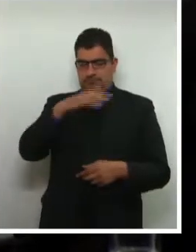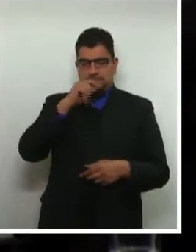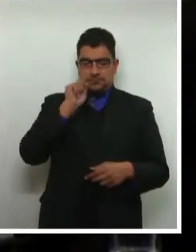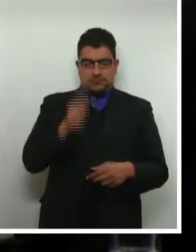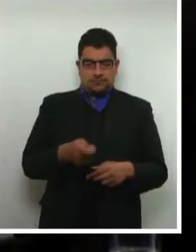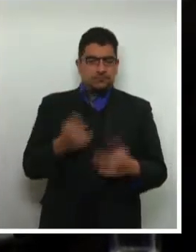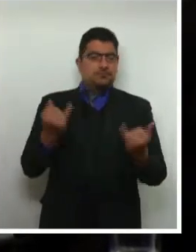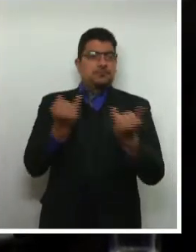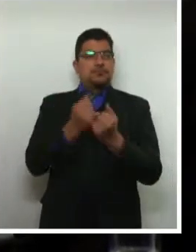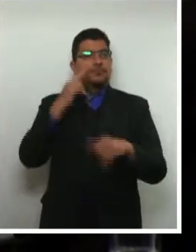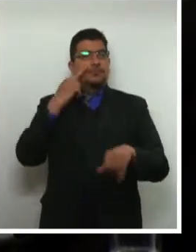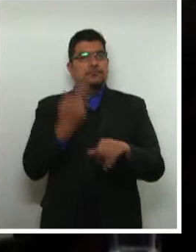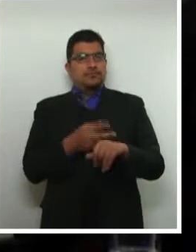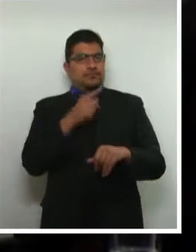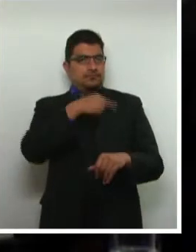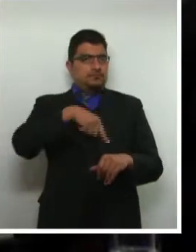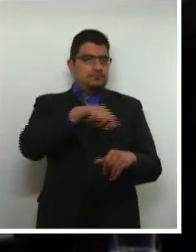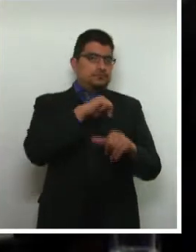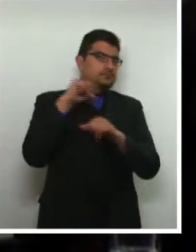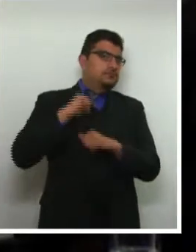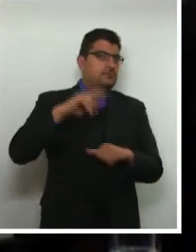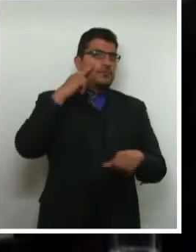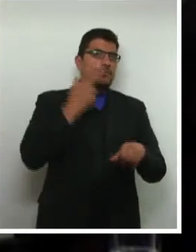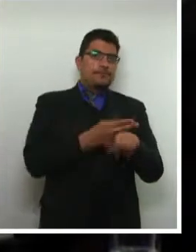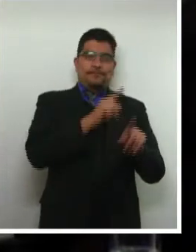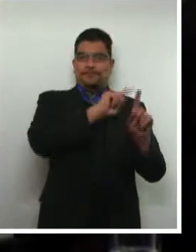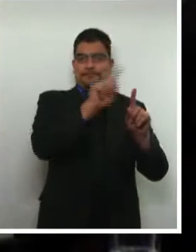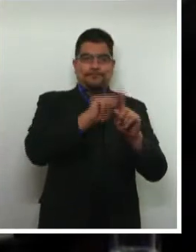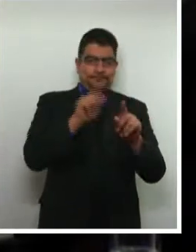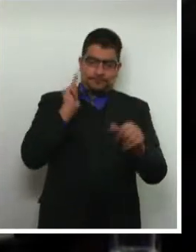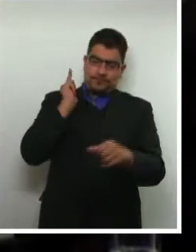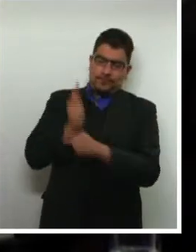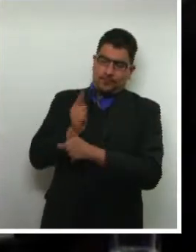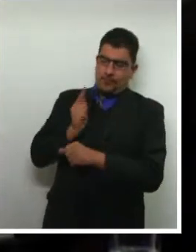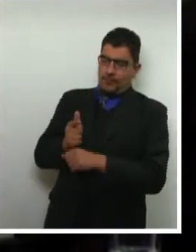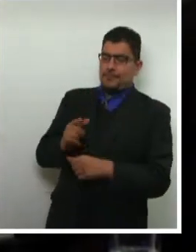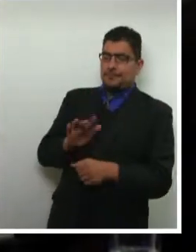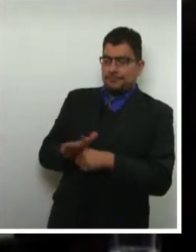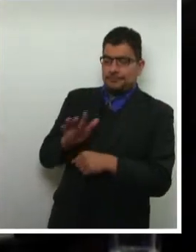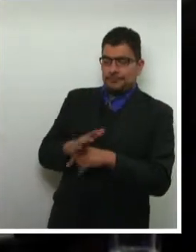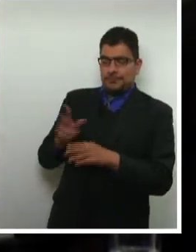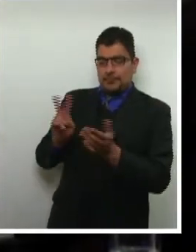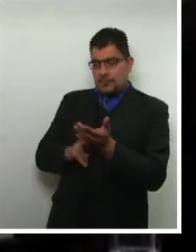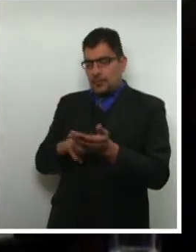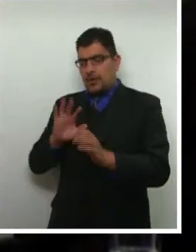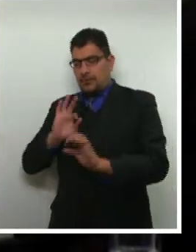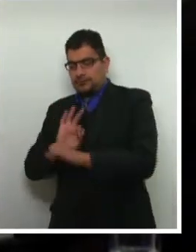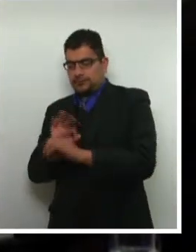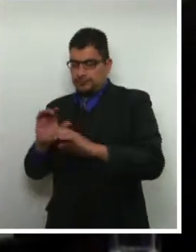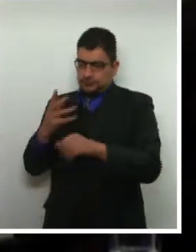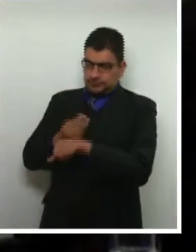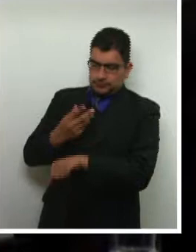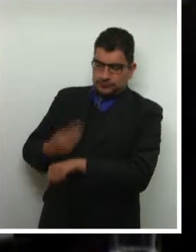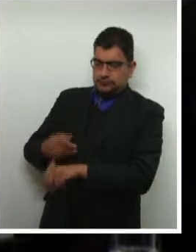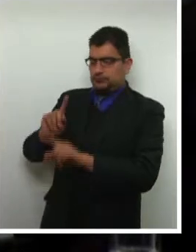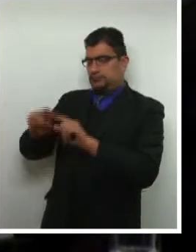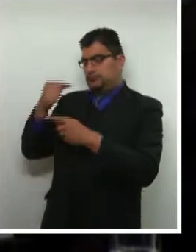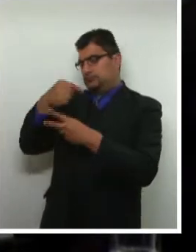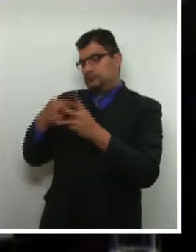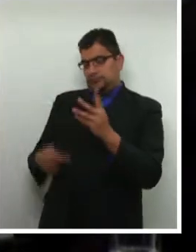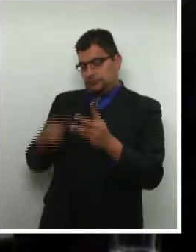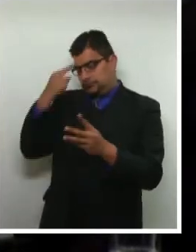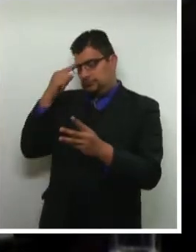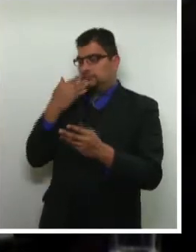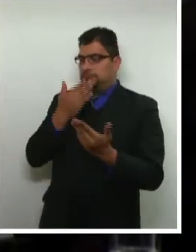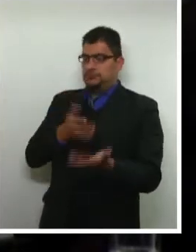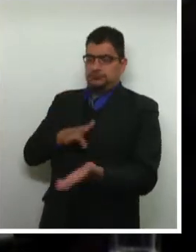será responsabilidad de las autoridades identificar, proteger, conservar, restaurar etcétera, los bienes